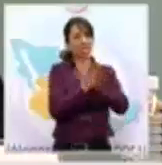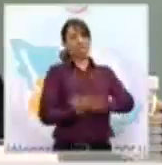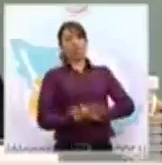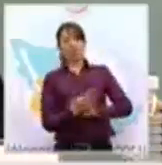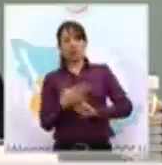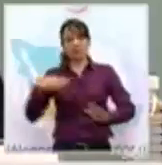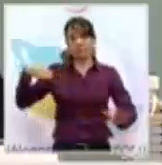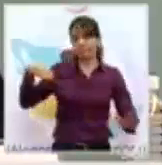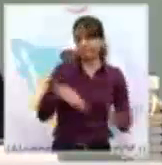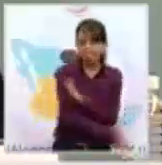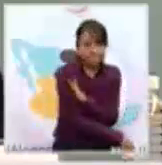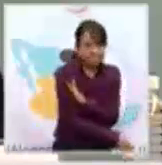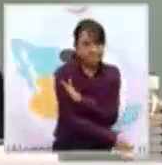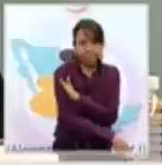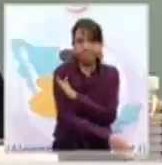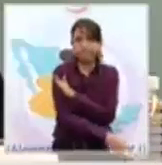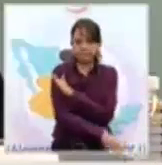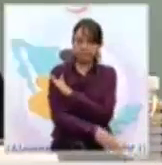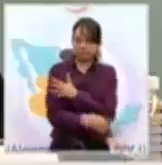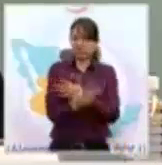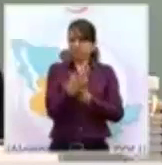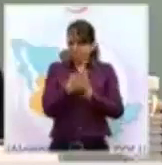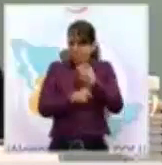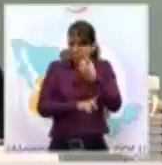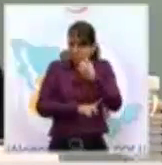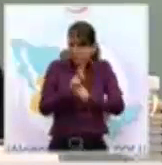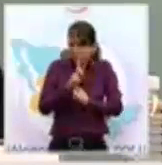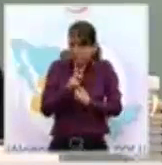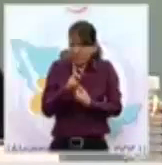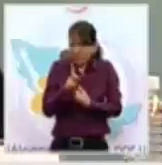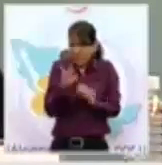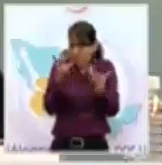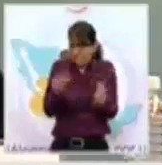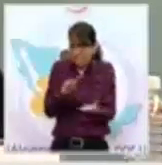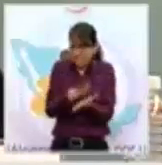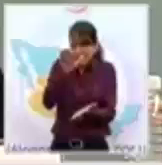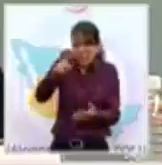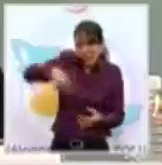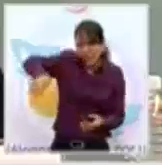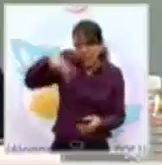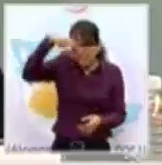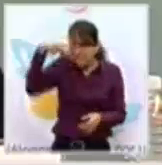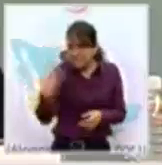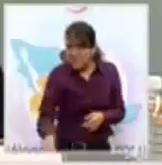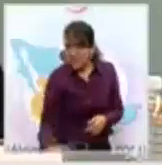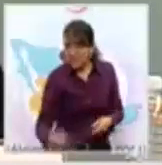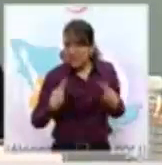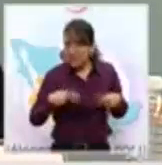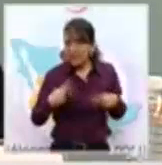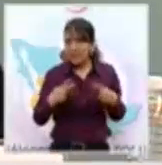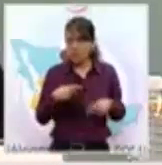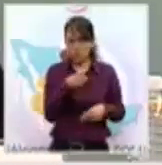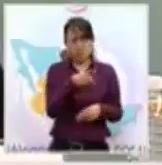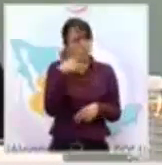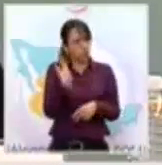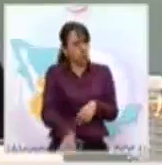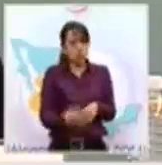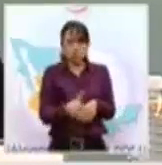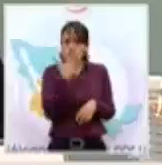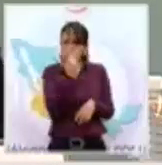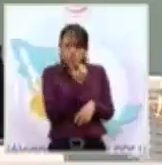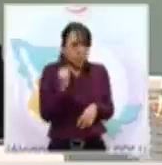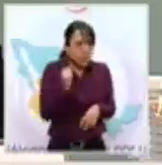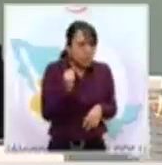escenario, que debe de ser el de muchísimos mexicanos, que eres buenísimo, pero no tienes oportunidad ninguna de desarrollo,